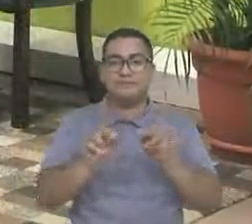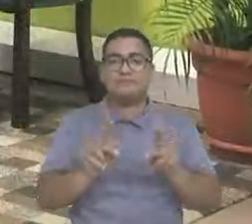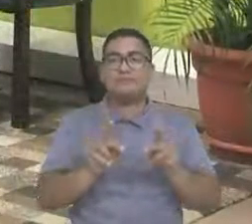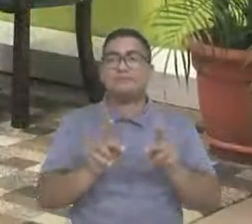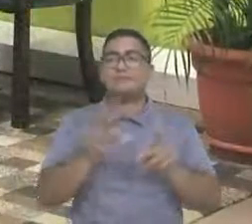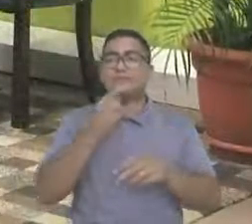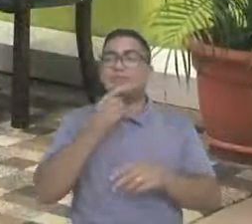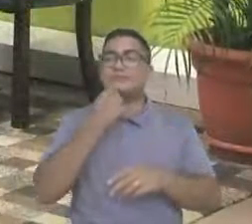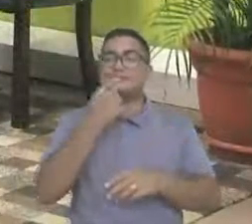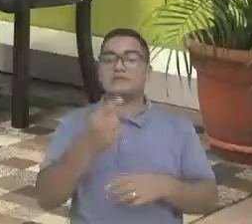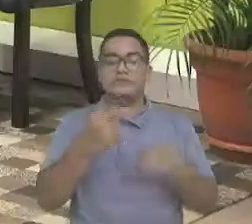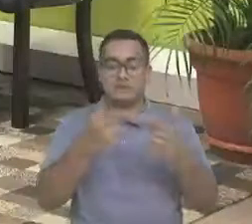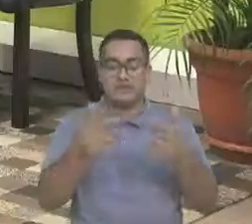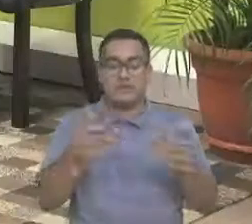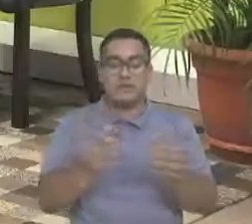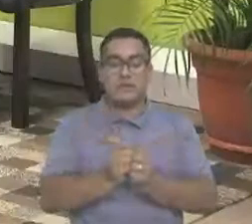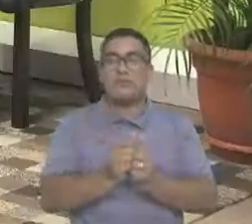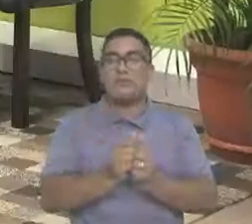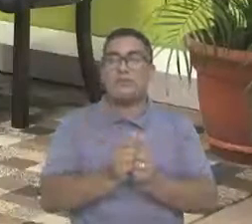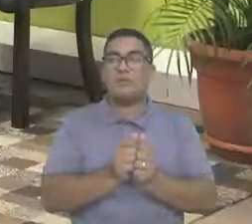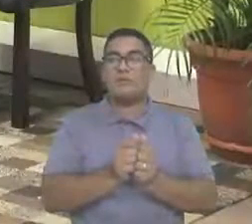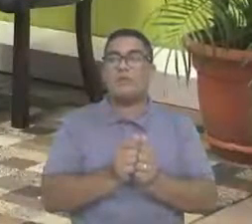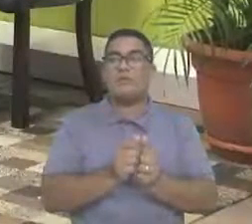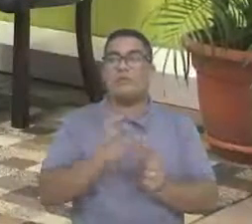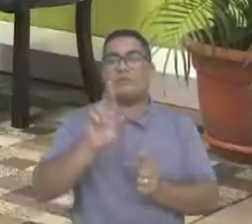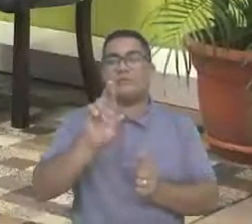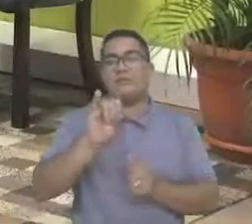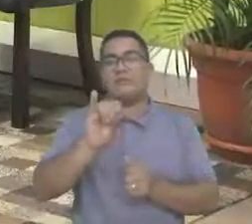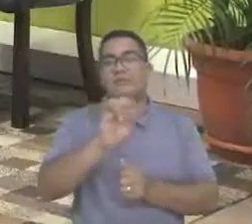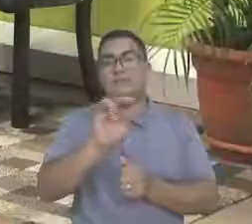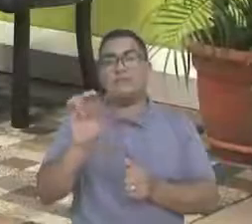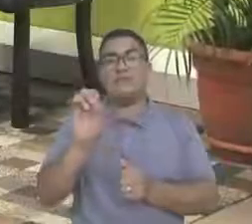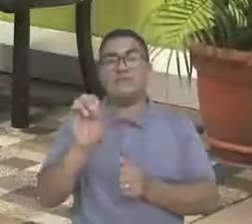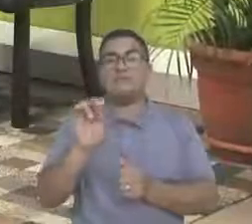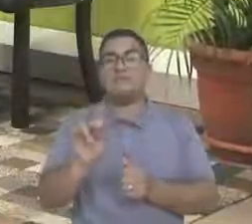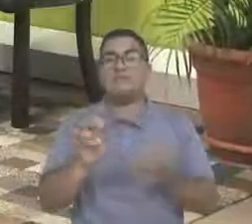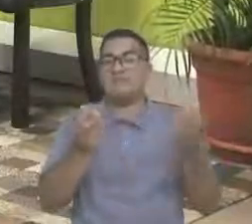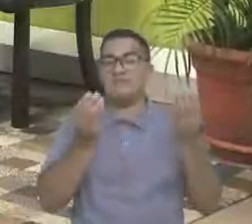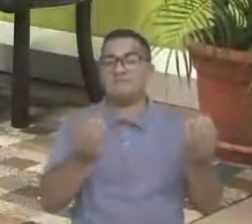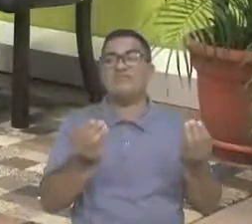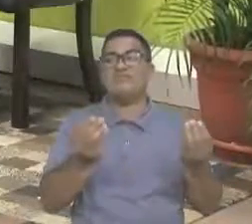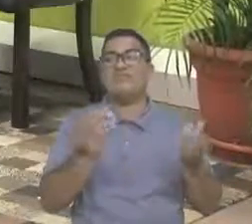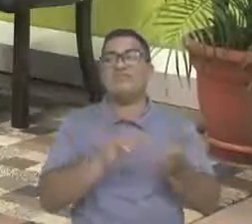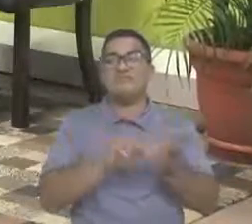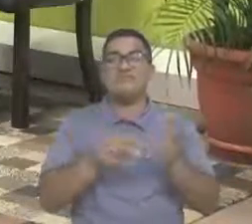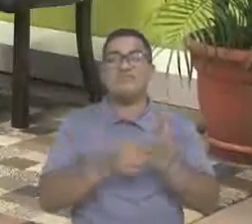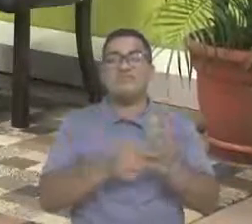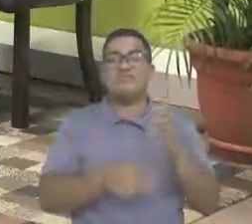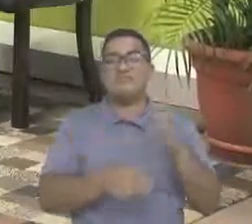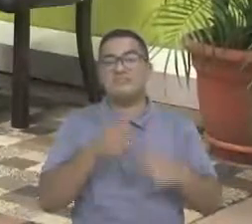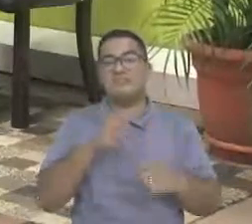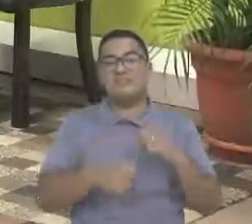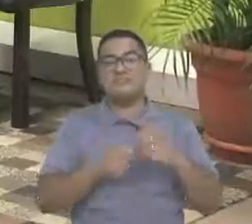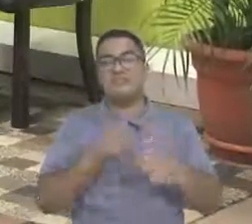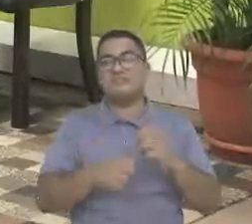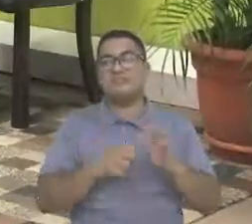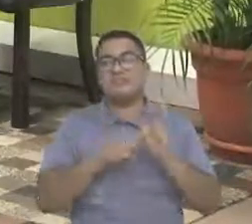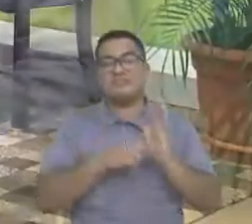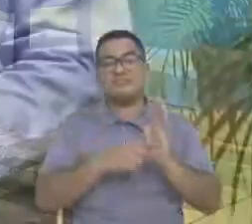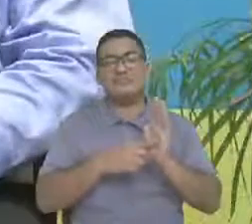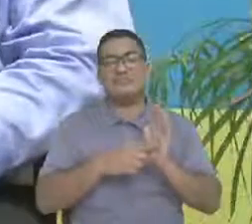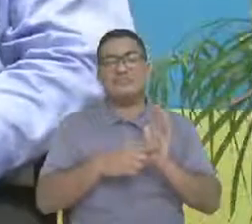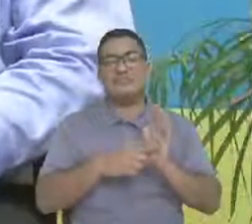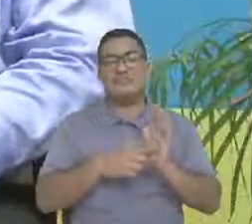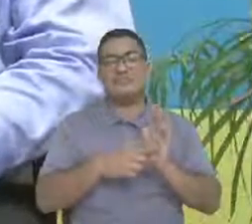¿Existen algún grupo de pacientes que hacen lesiones renales agudas, secundarias a pérdida de volumen? Si esa